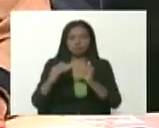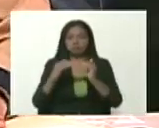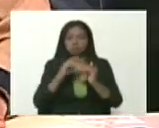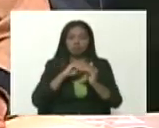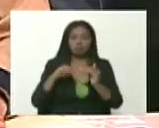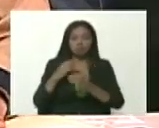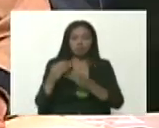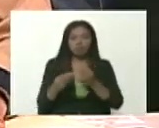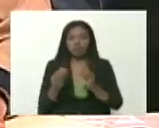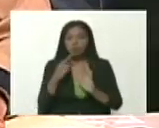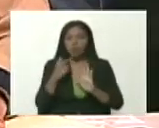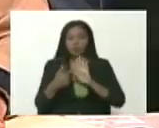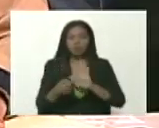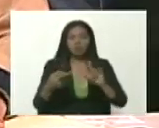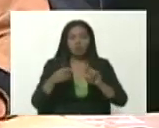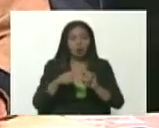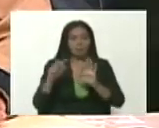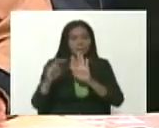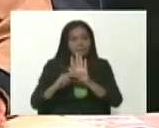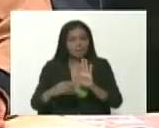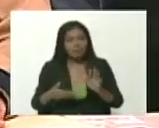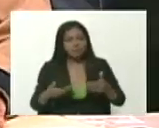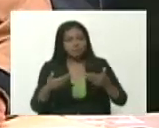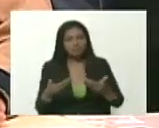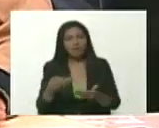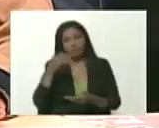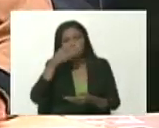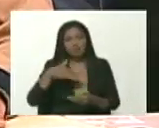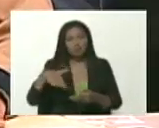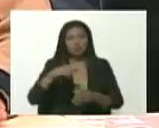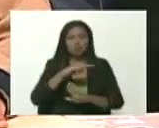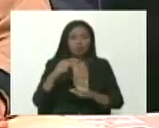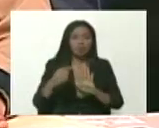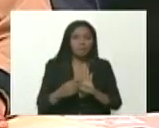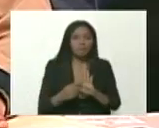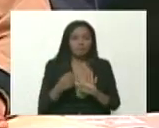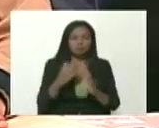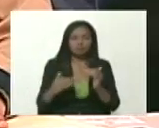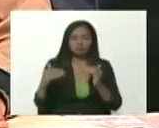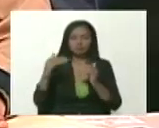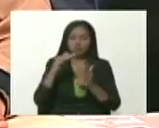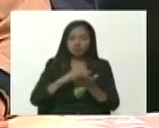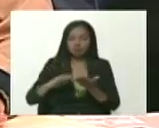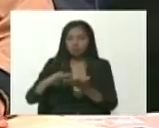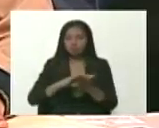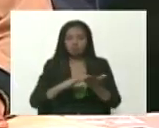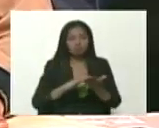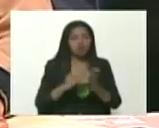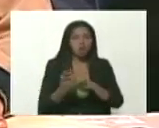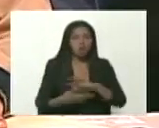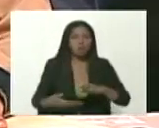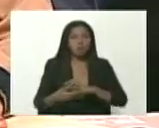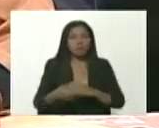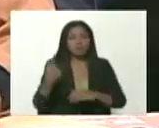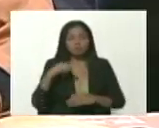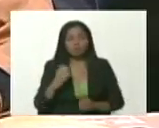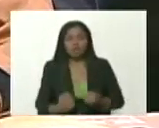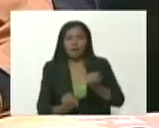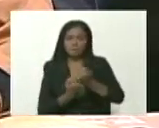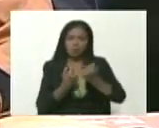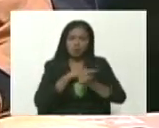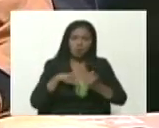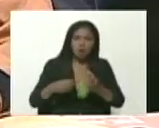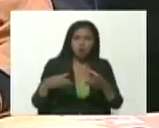como siempre lo ha manifestado, dándole las herramientas para que el propio pueblo sea el artífice en las soluciones de los problemas. Cuente usted con el glorioso